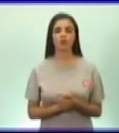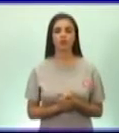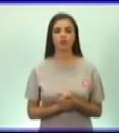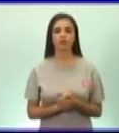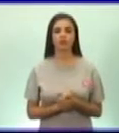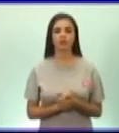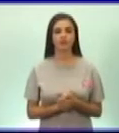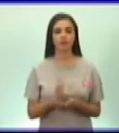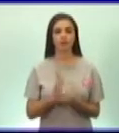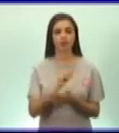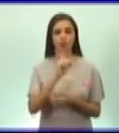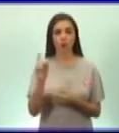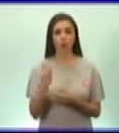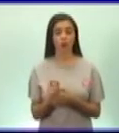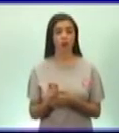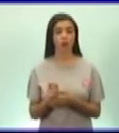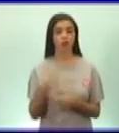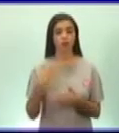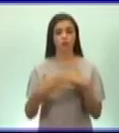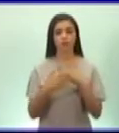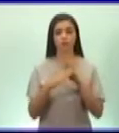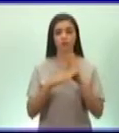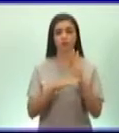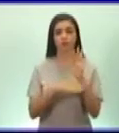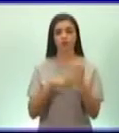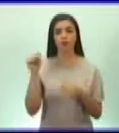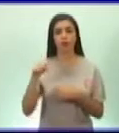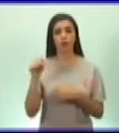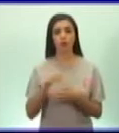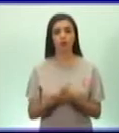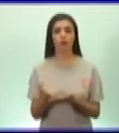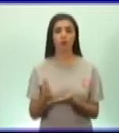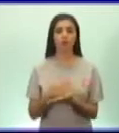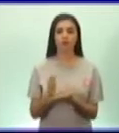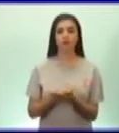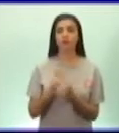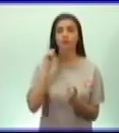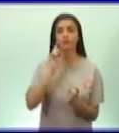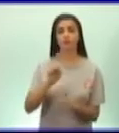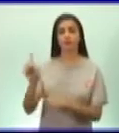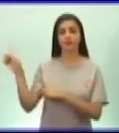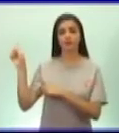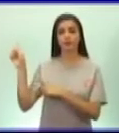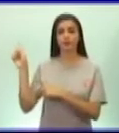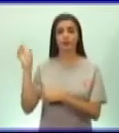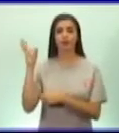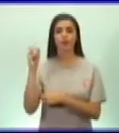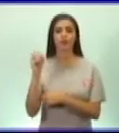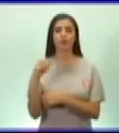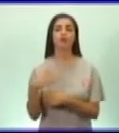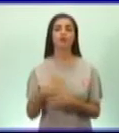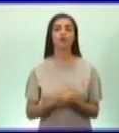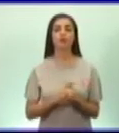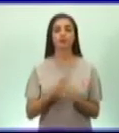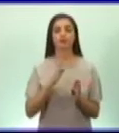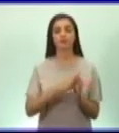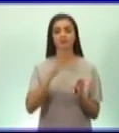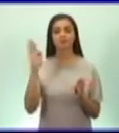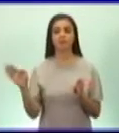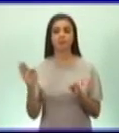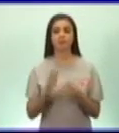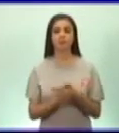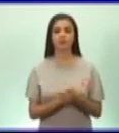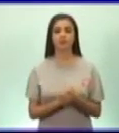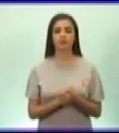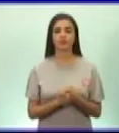las escuelas del programa actual la pueden encontrar en la página 162 a la 163 y en las escuelas